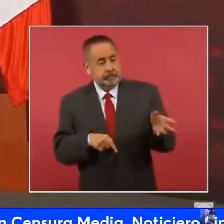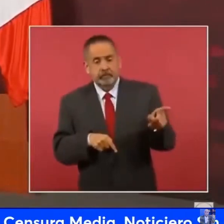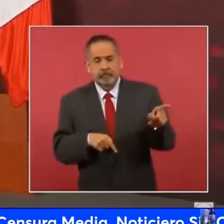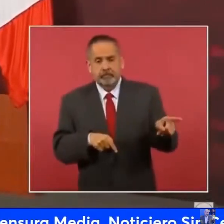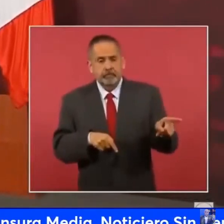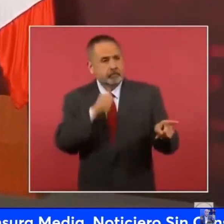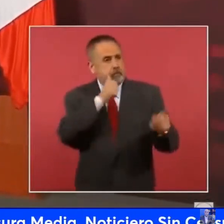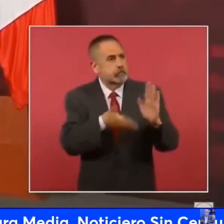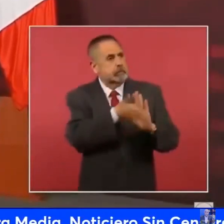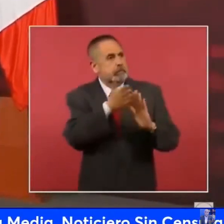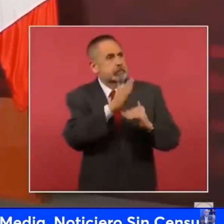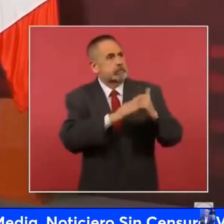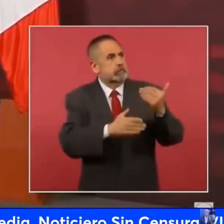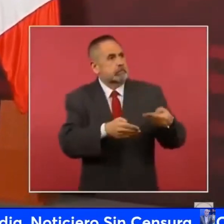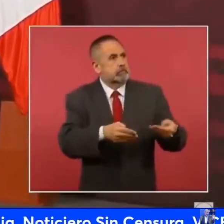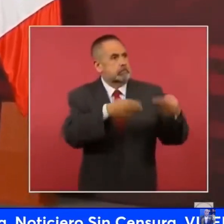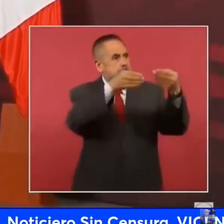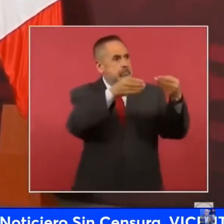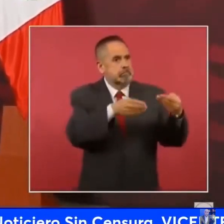han construido